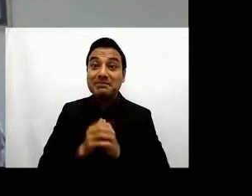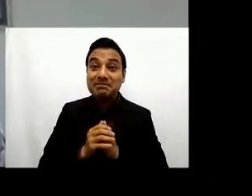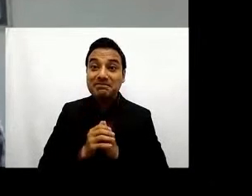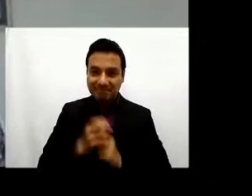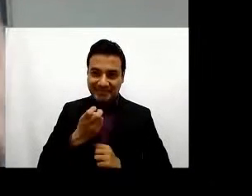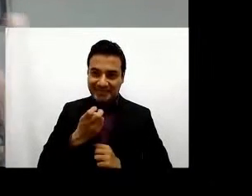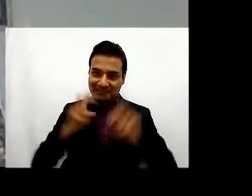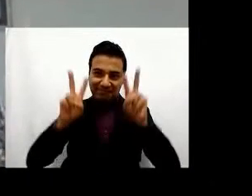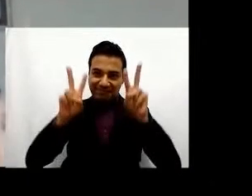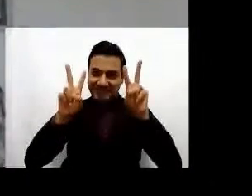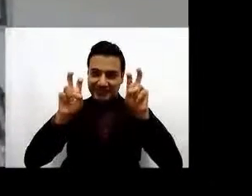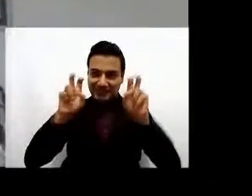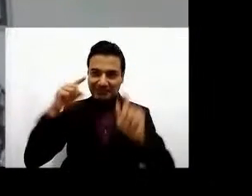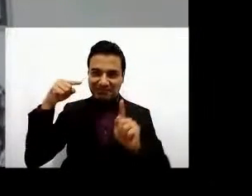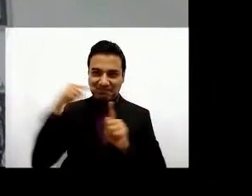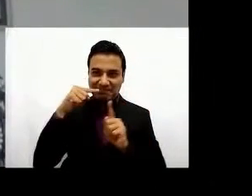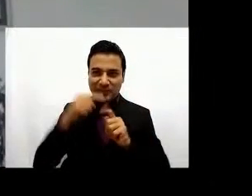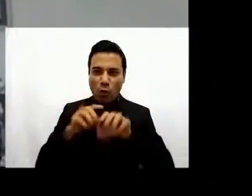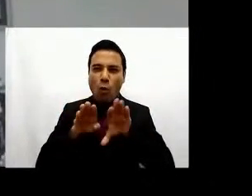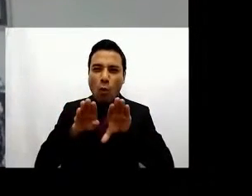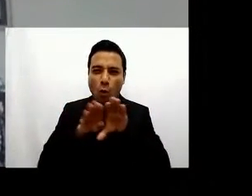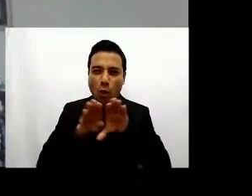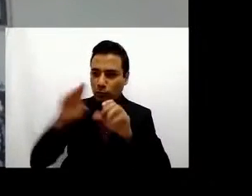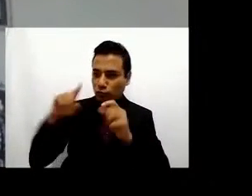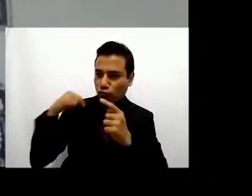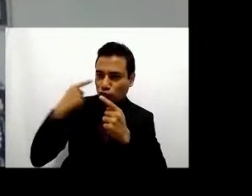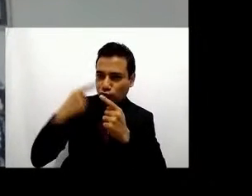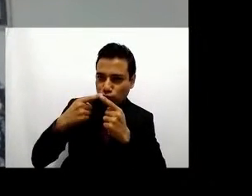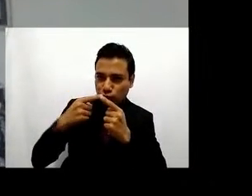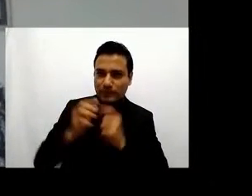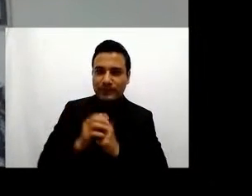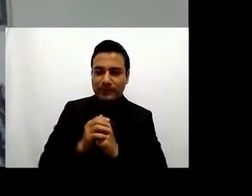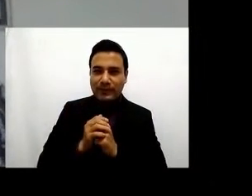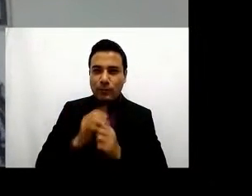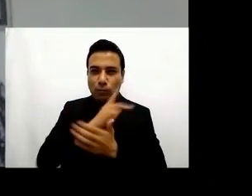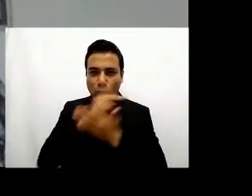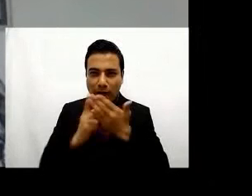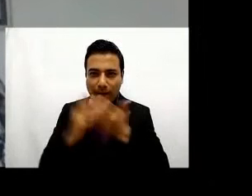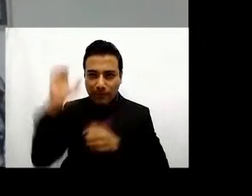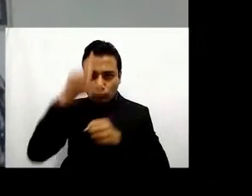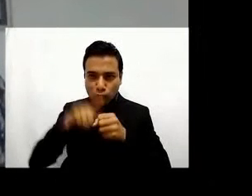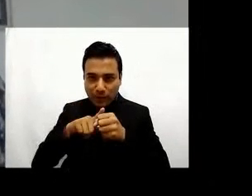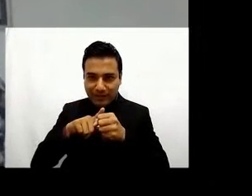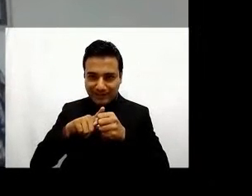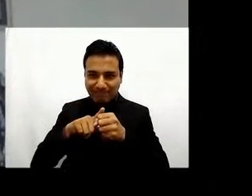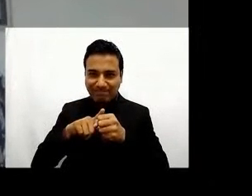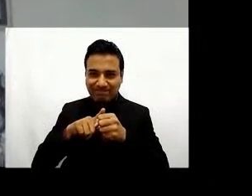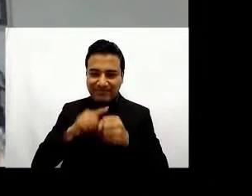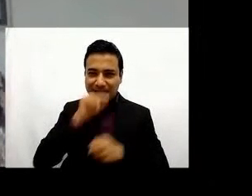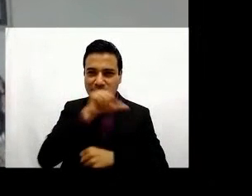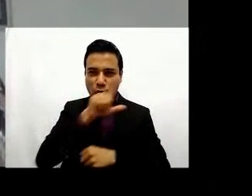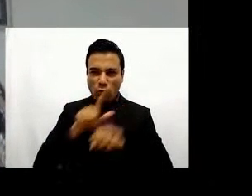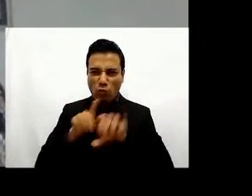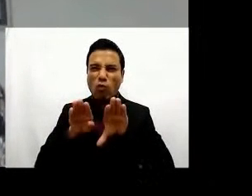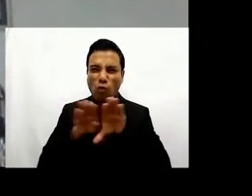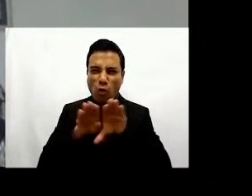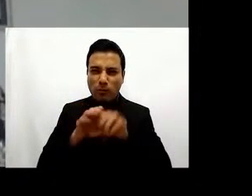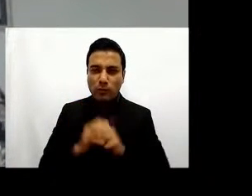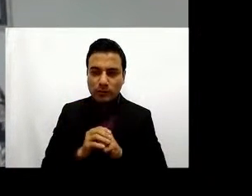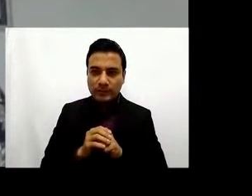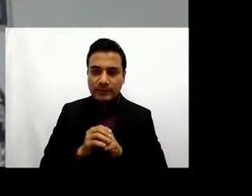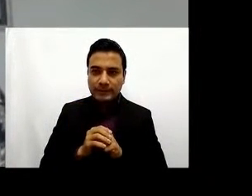en torno a ello, o sea, cuál ha sido el trayecto de las políticas culturales en Jalisco, qué hacen y qué no hacen,